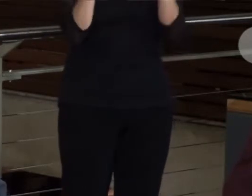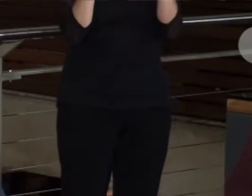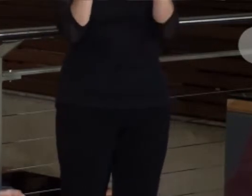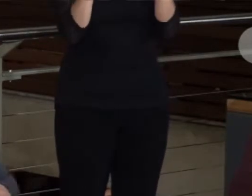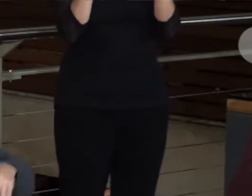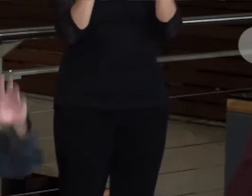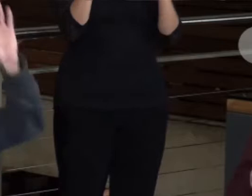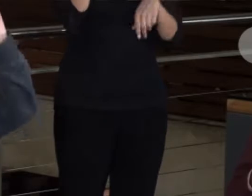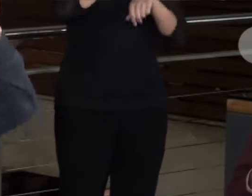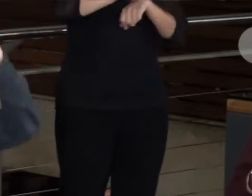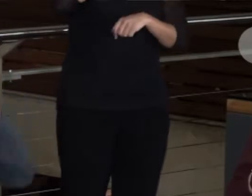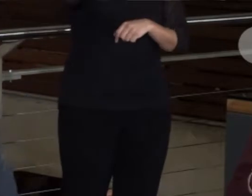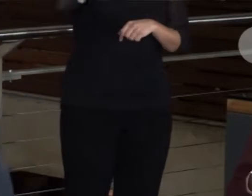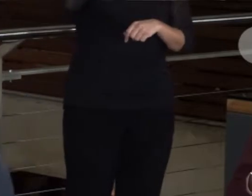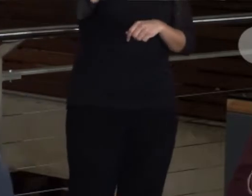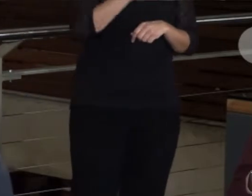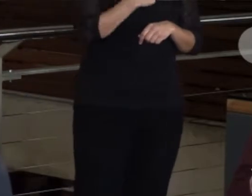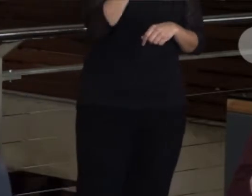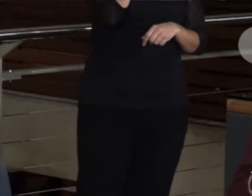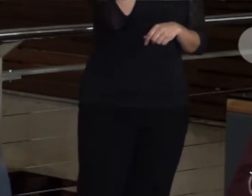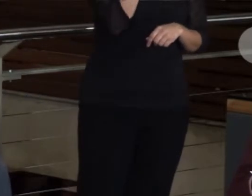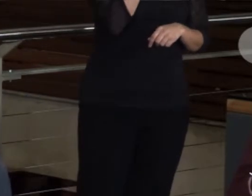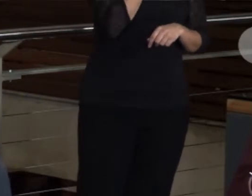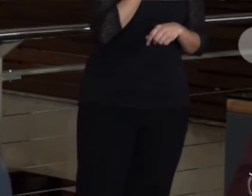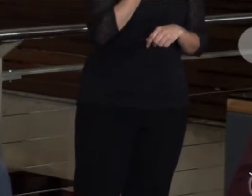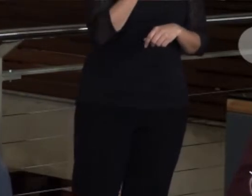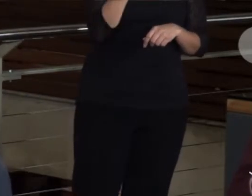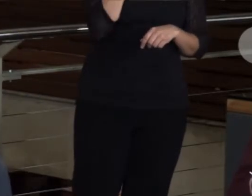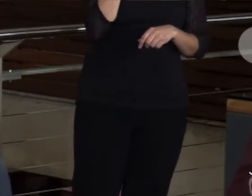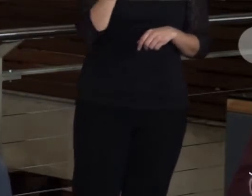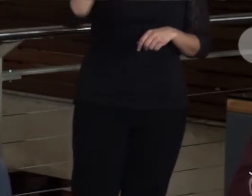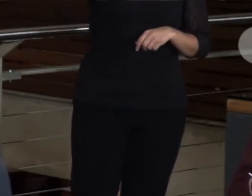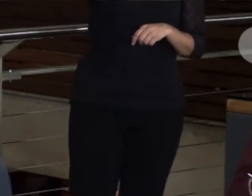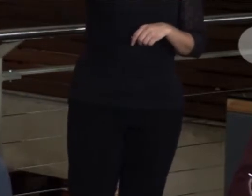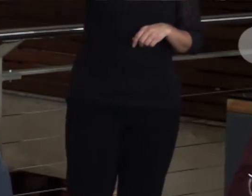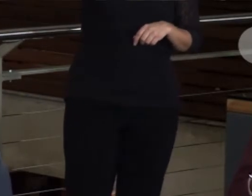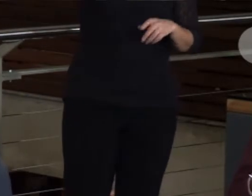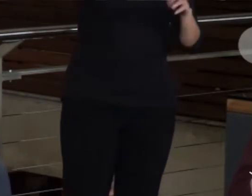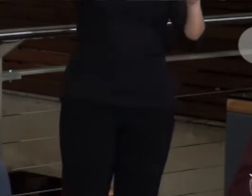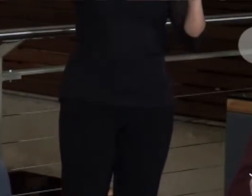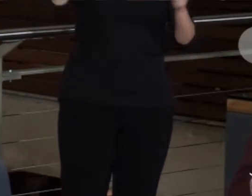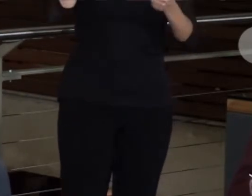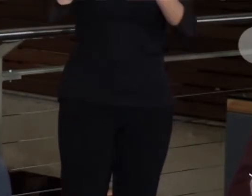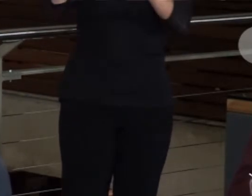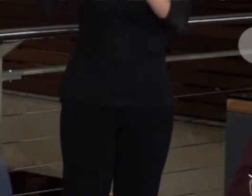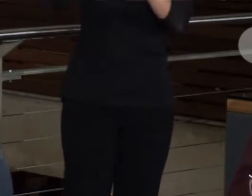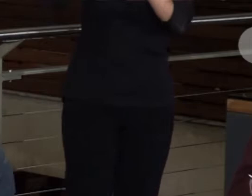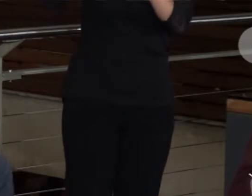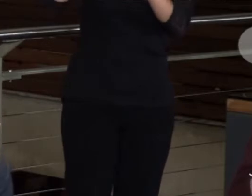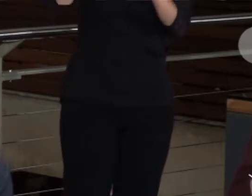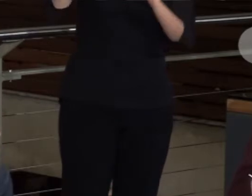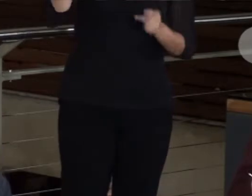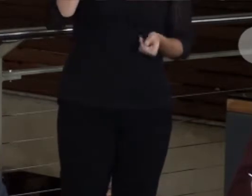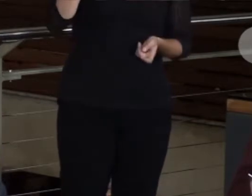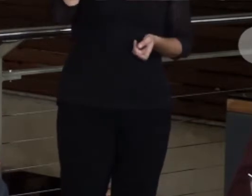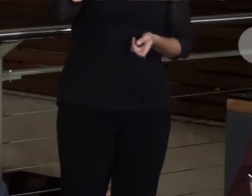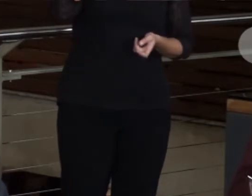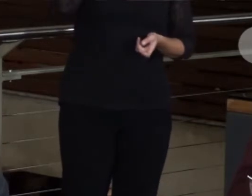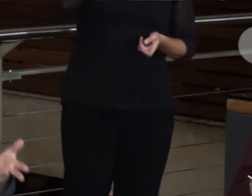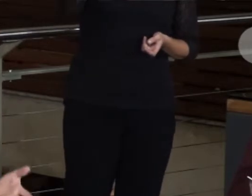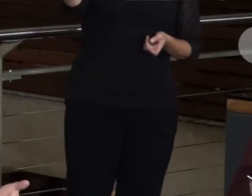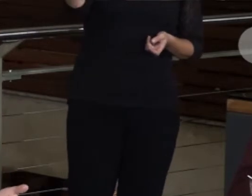fue así y me puse a hablar con él con el espíritu arriba y me dijo que es que qué